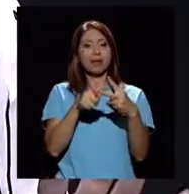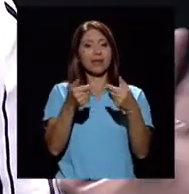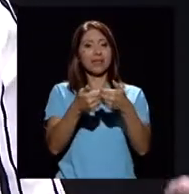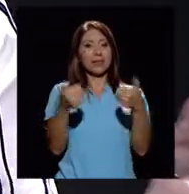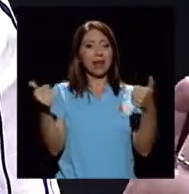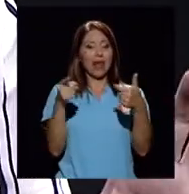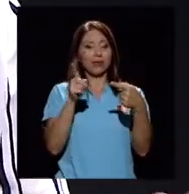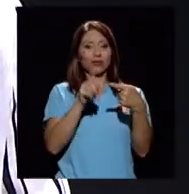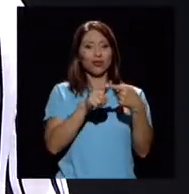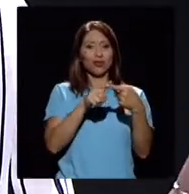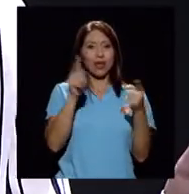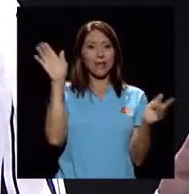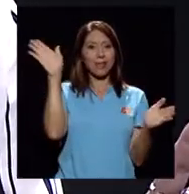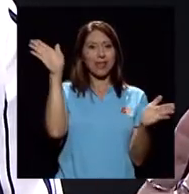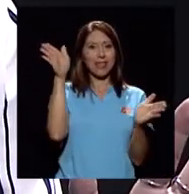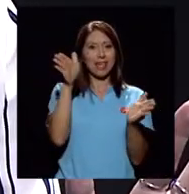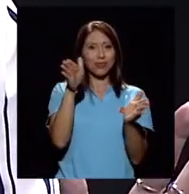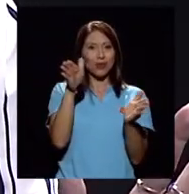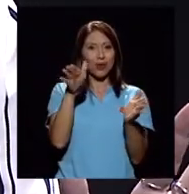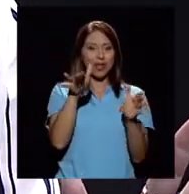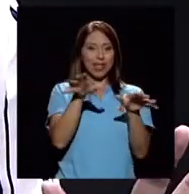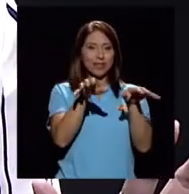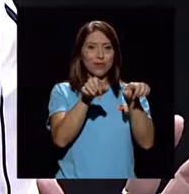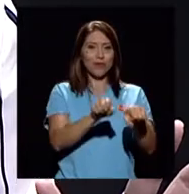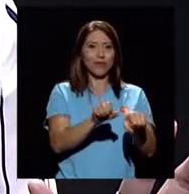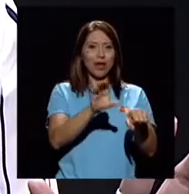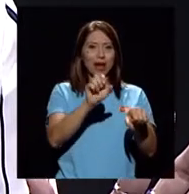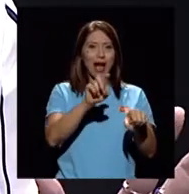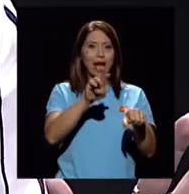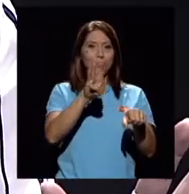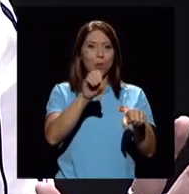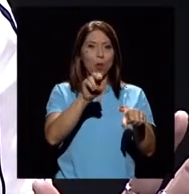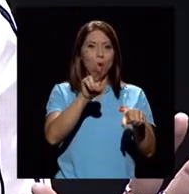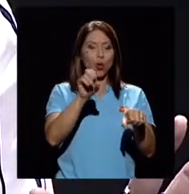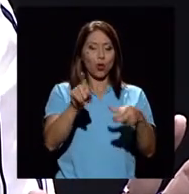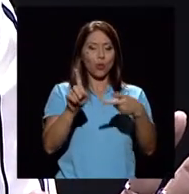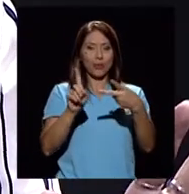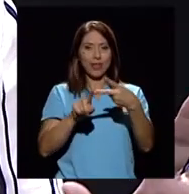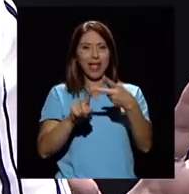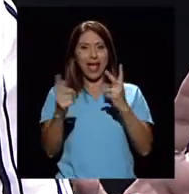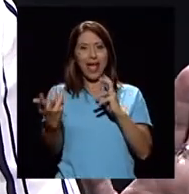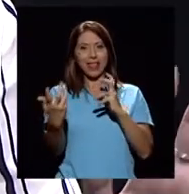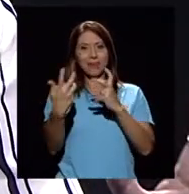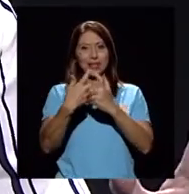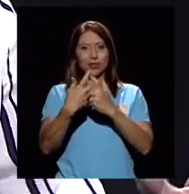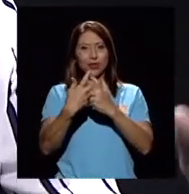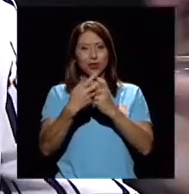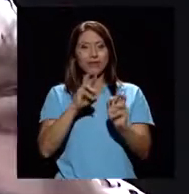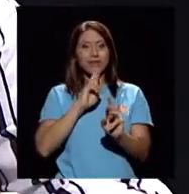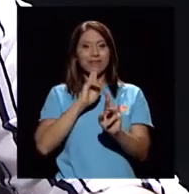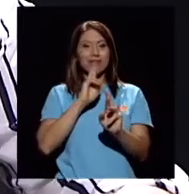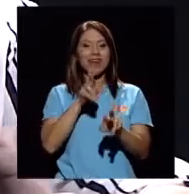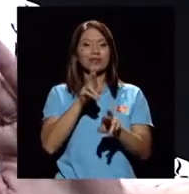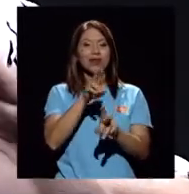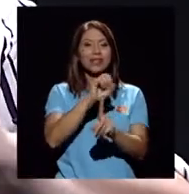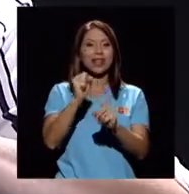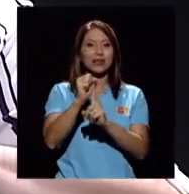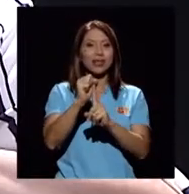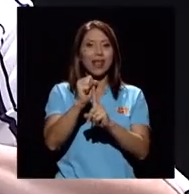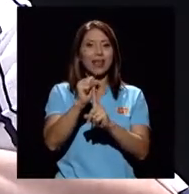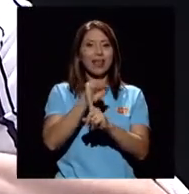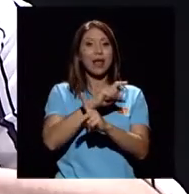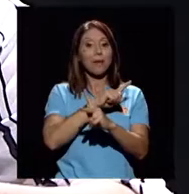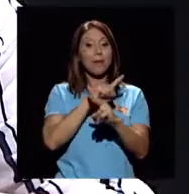de la mitigación, por un lado, que es la fijación de carbono, el tema de la adaptación, que son las reacciones de la sociedad, pero obviamente cuando ya se toman las